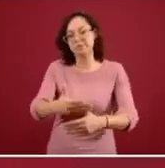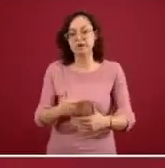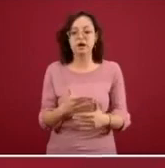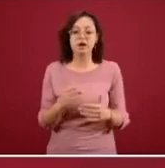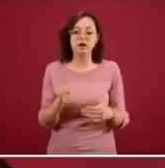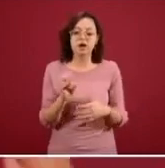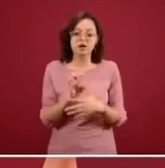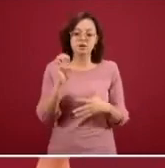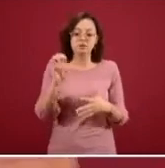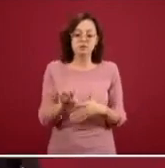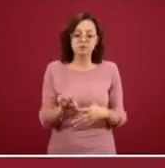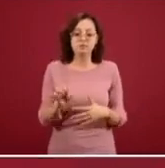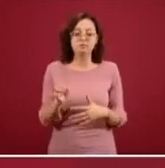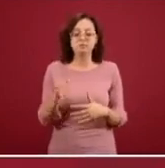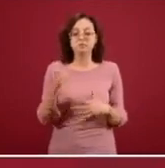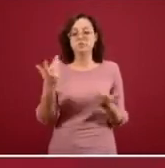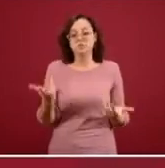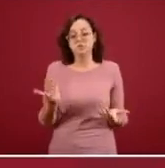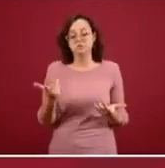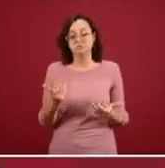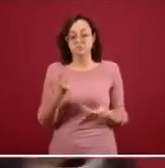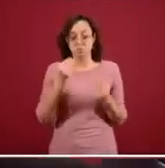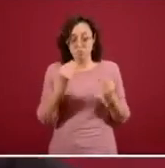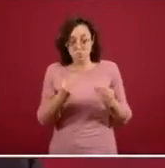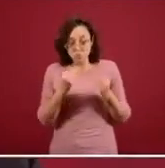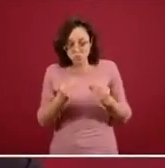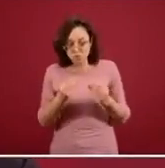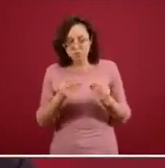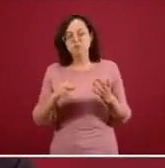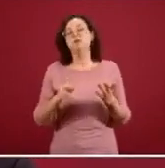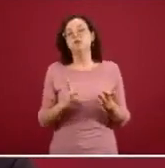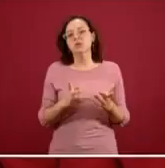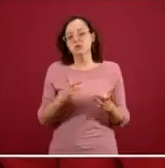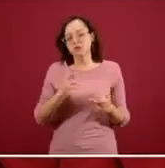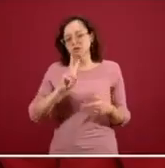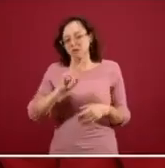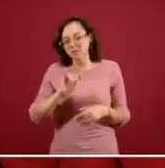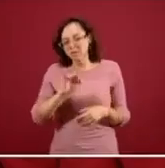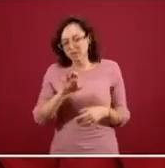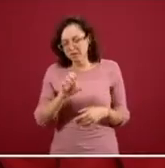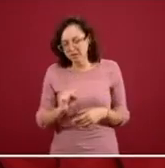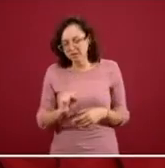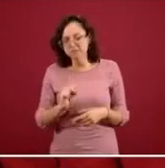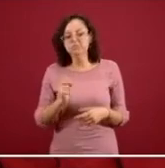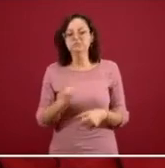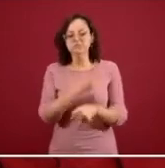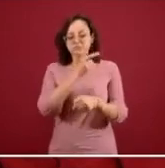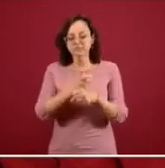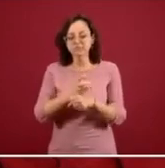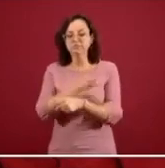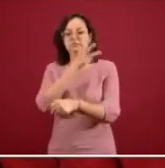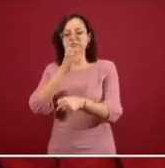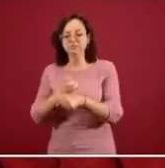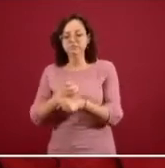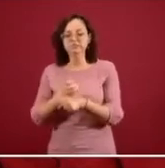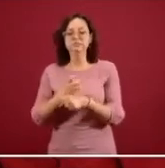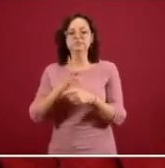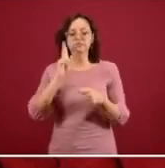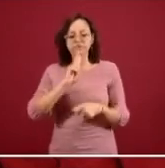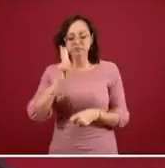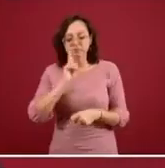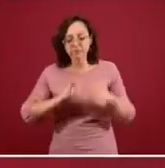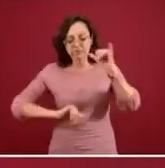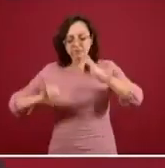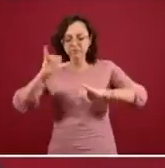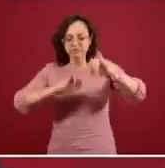adicional de seguridad, en esos casos se hace una segunda prueba, a veces hasta una tercera. Esto